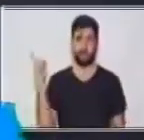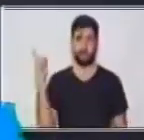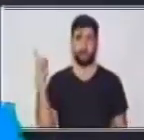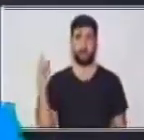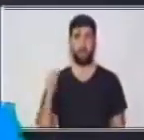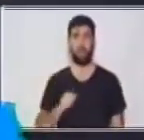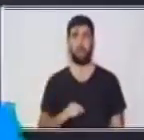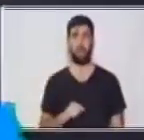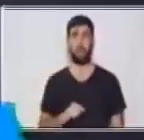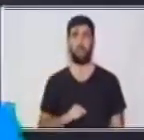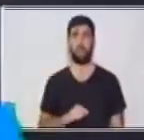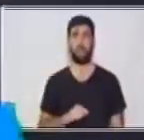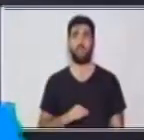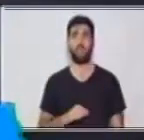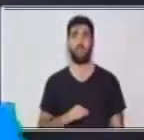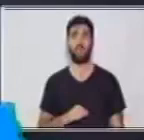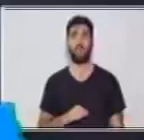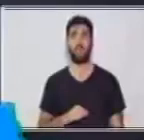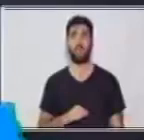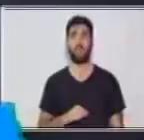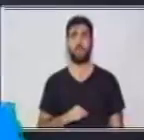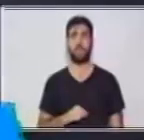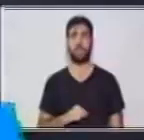y 4.